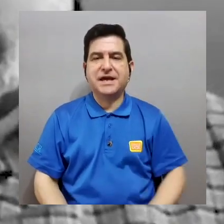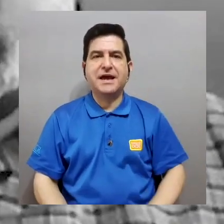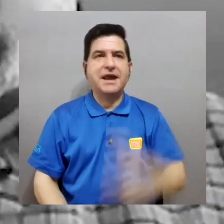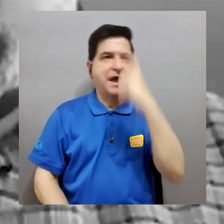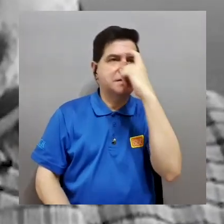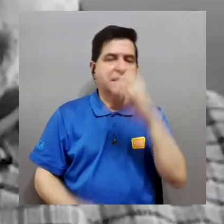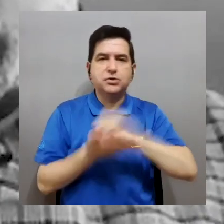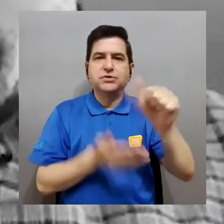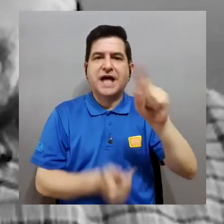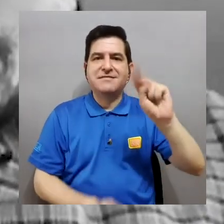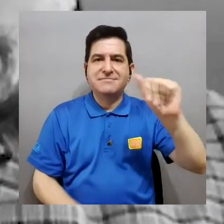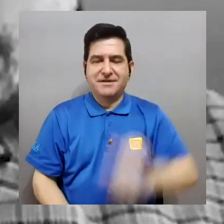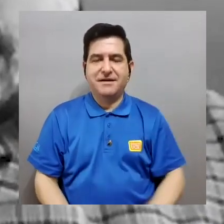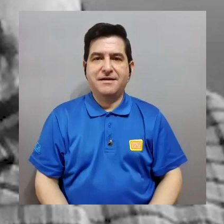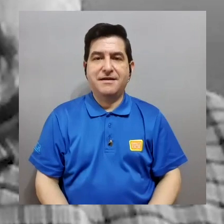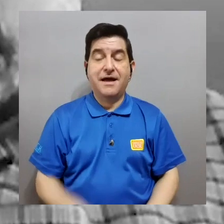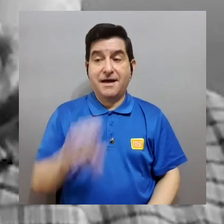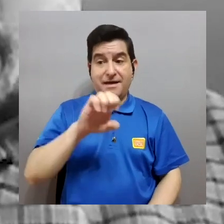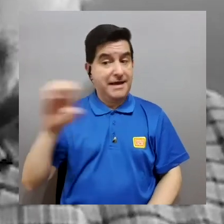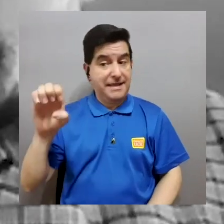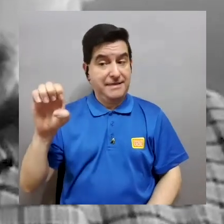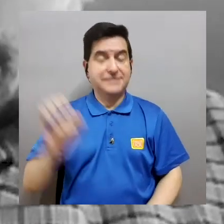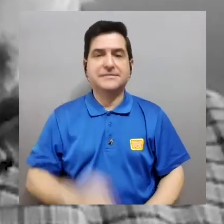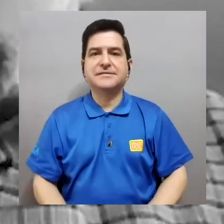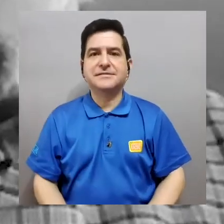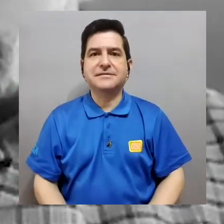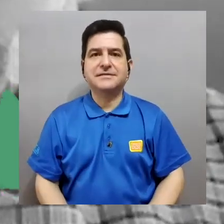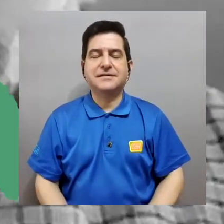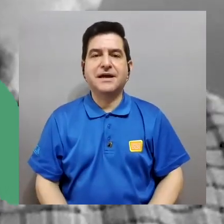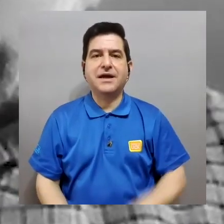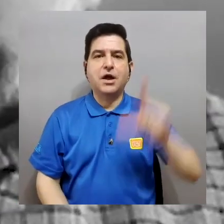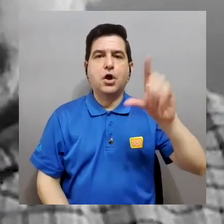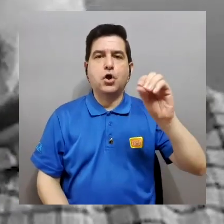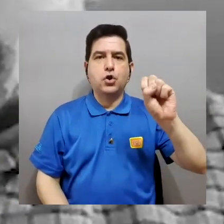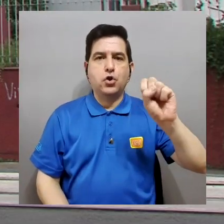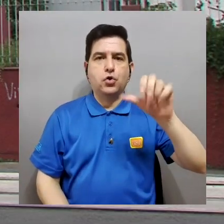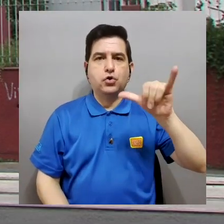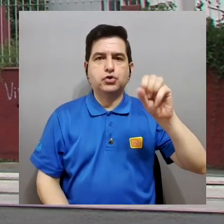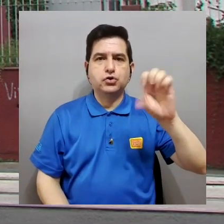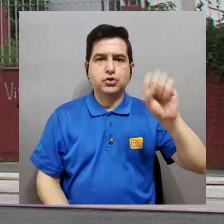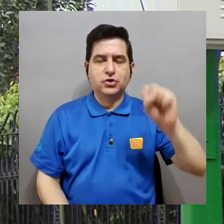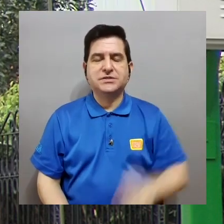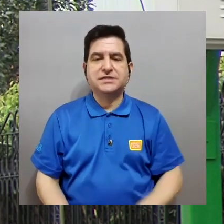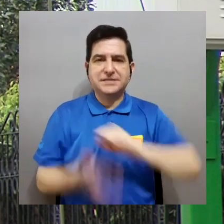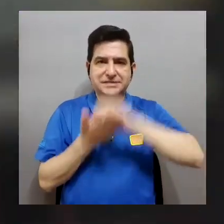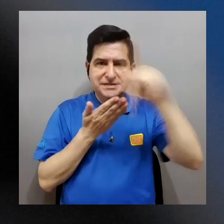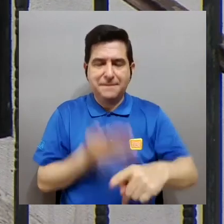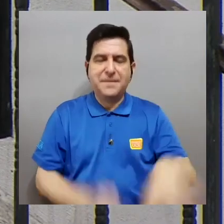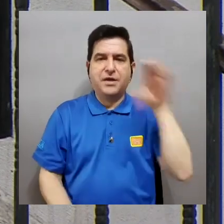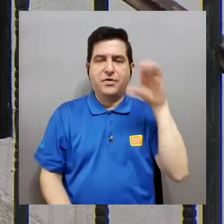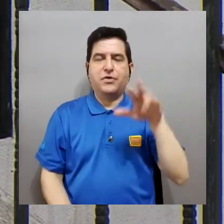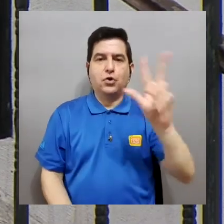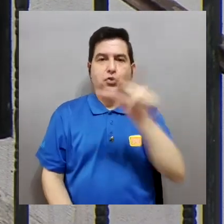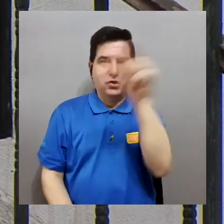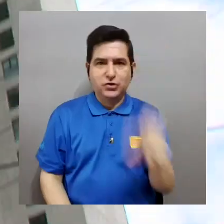Santana. Y en el este, comprendiendo lo que es la zona de Los Yoses, San Pedro, Curridabat, incluso la